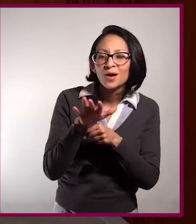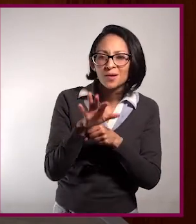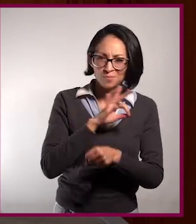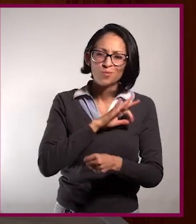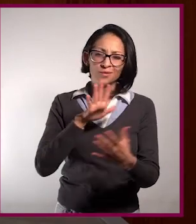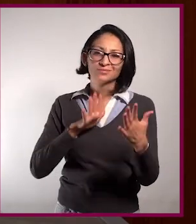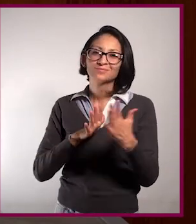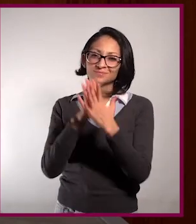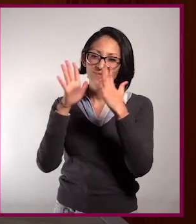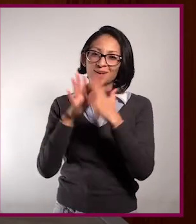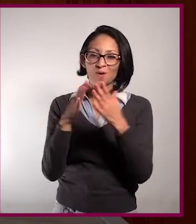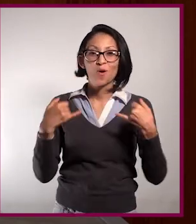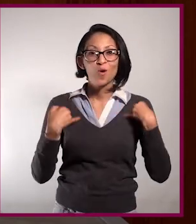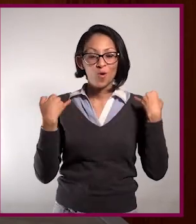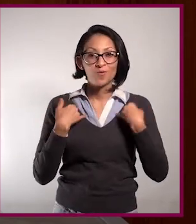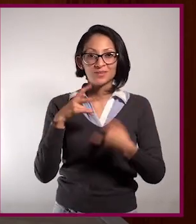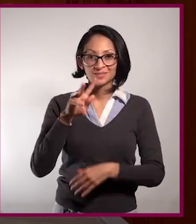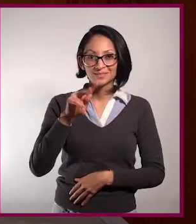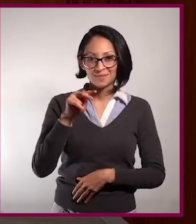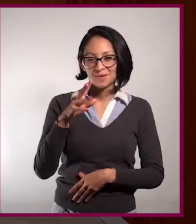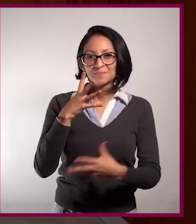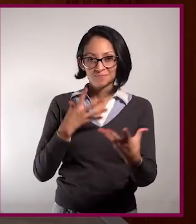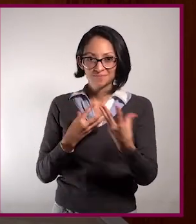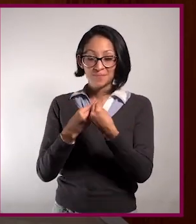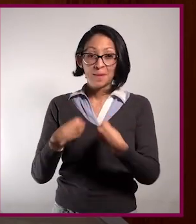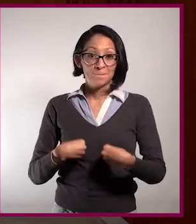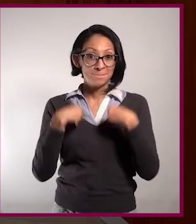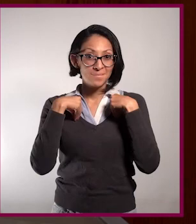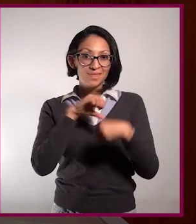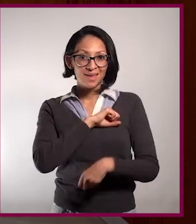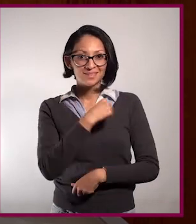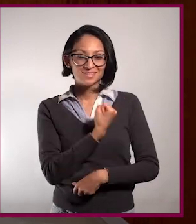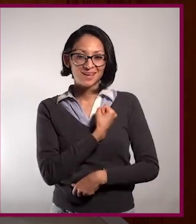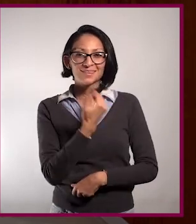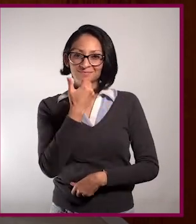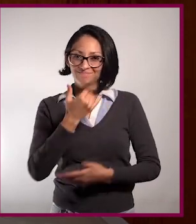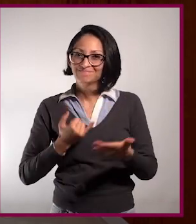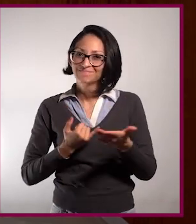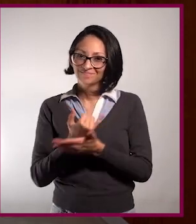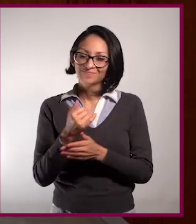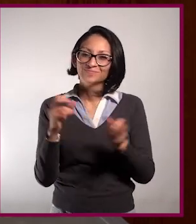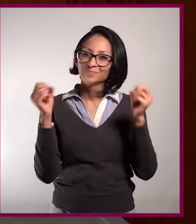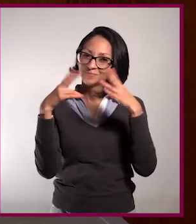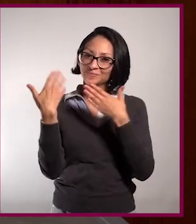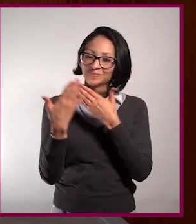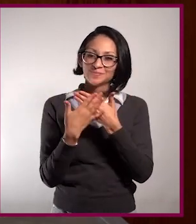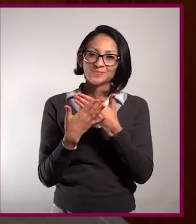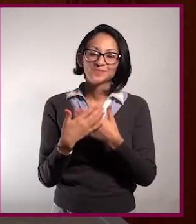Jóvenes en TV y haz este programa con nosotros. Vida saludable, una buena decisión. Hasta la próxima.